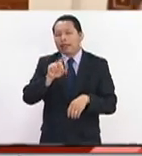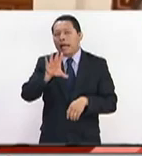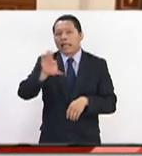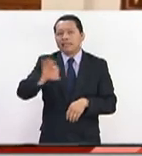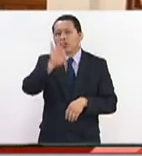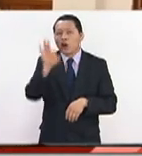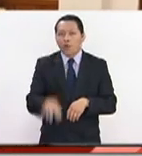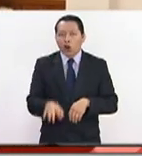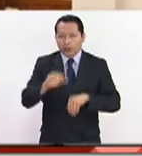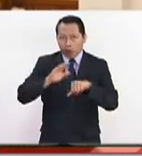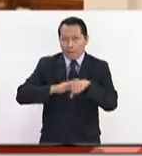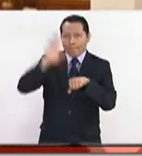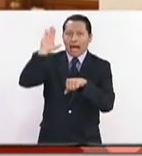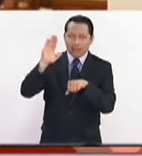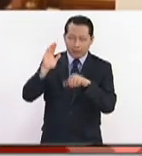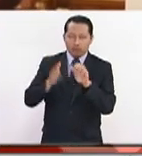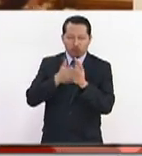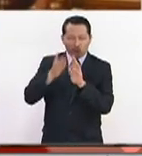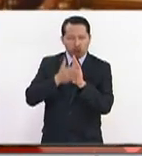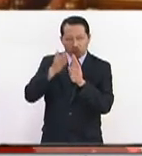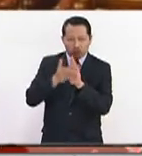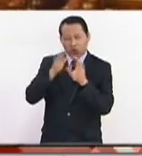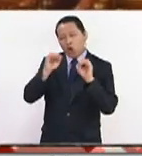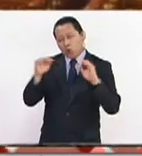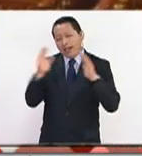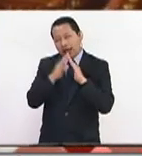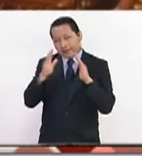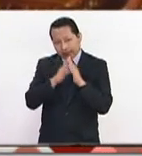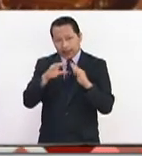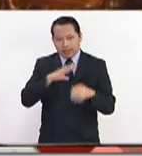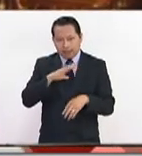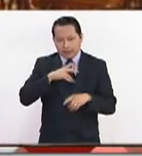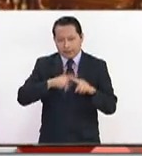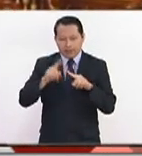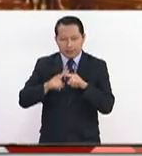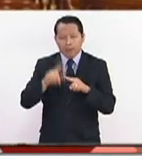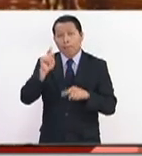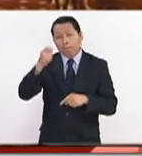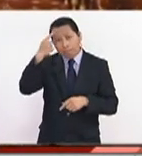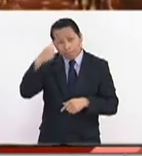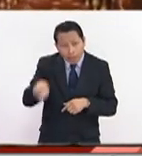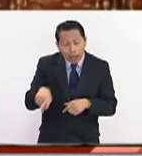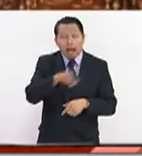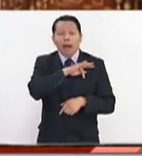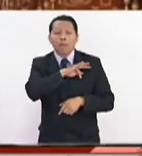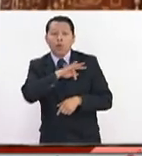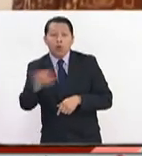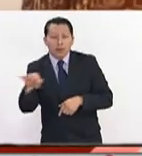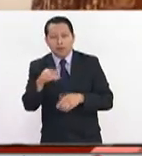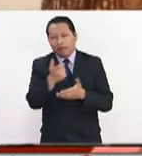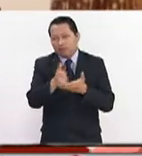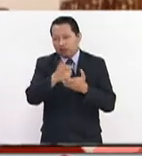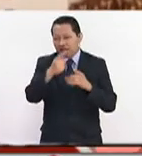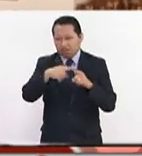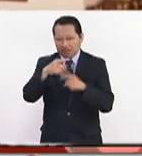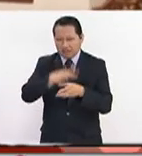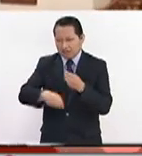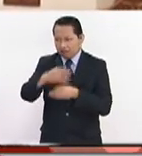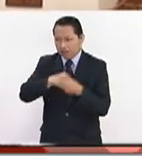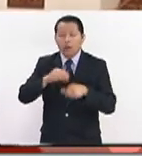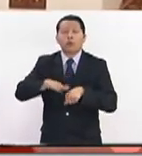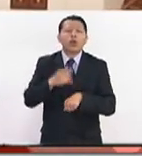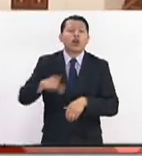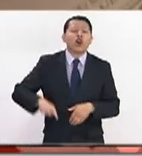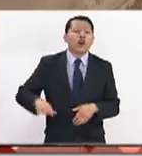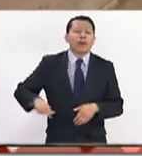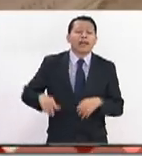35% más del edificio o de las casas que existen, para con ello financiar el resto que se les cayó. ¿Por qué el gobierno no está